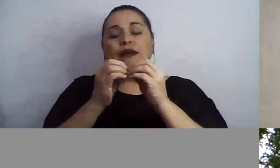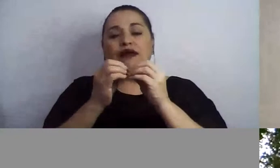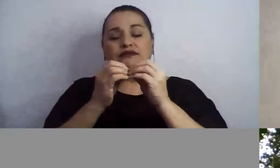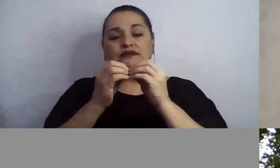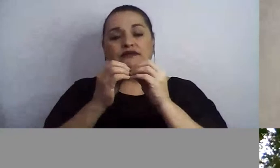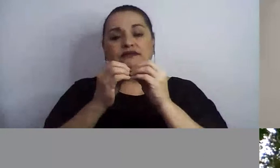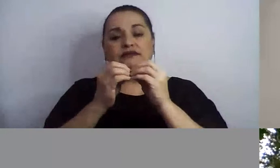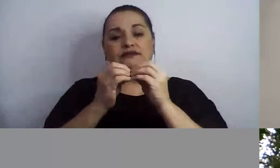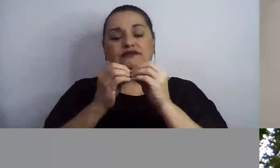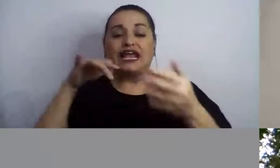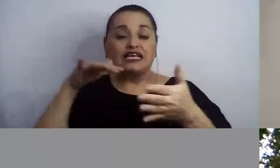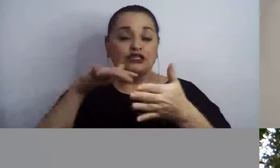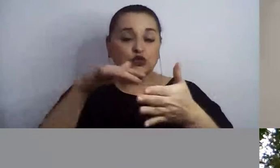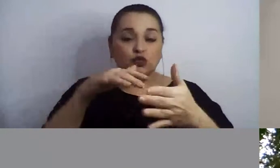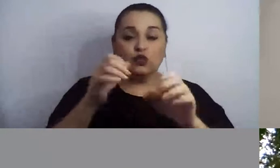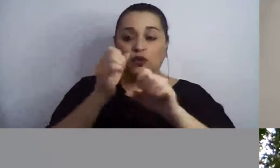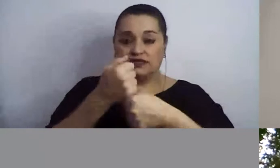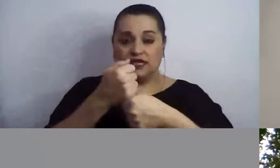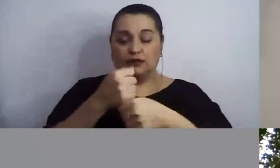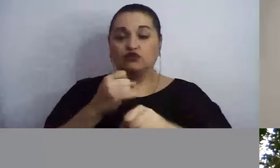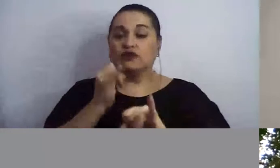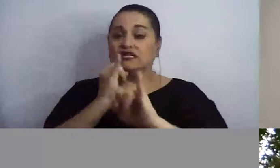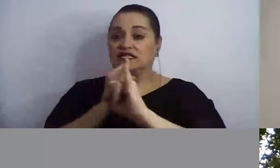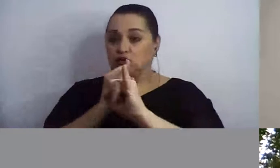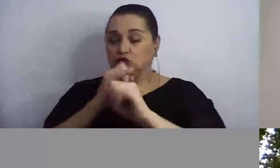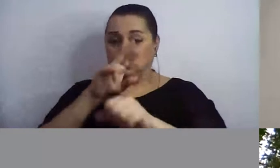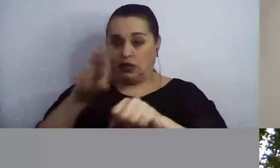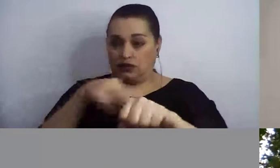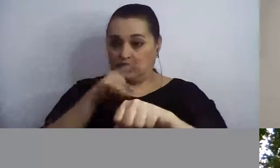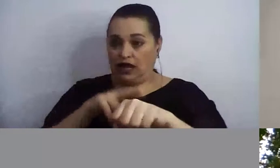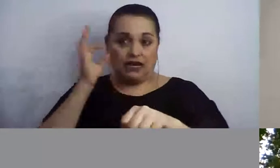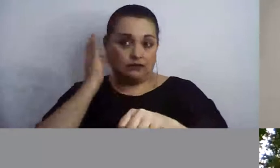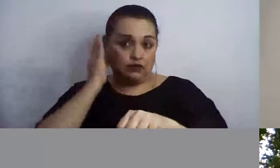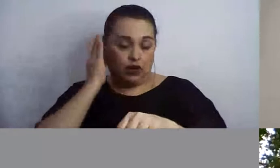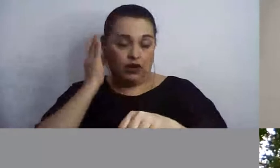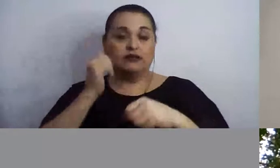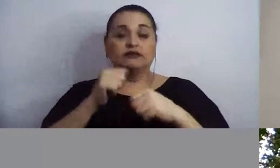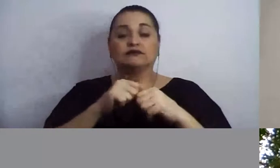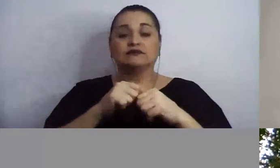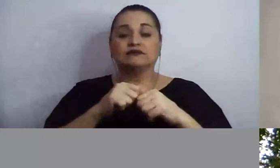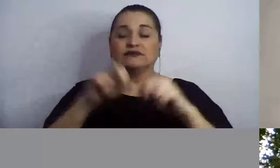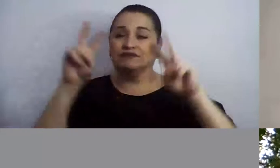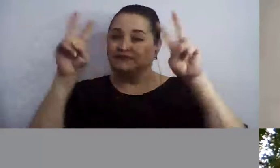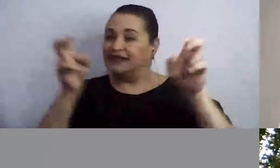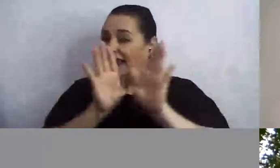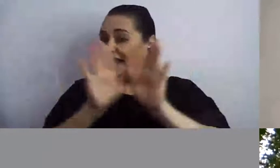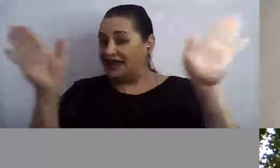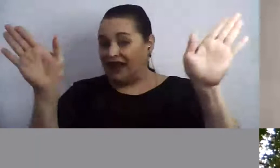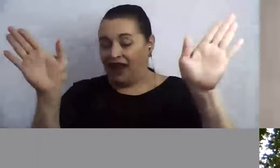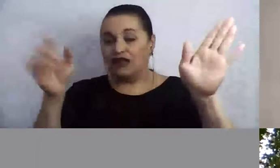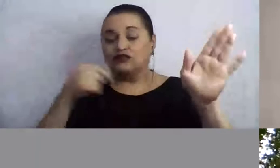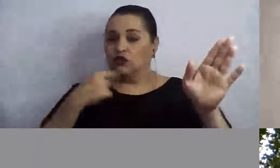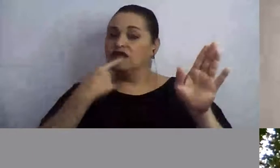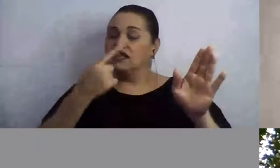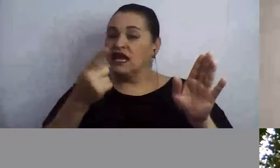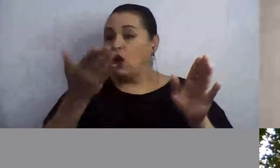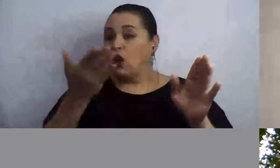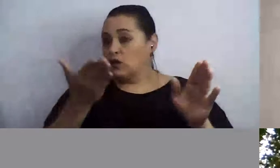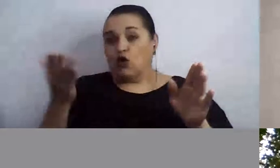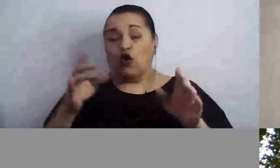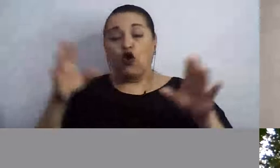estudio que hicimos junto con el Instituto Nacional de las Mujeres y en términos generales yo diría que una de las